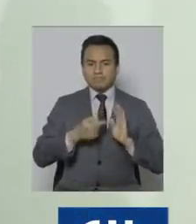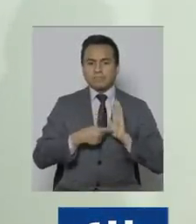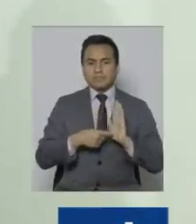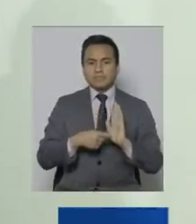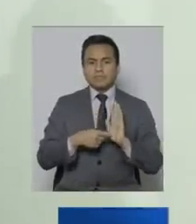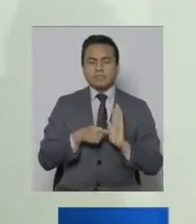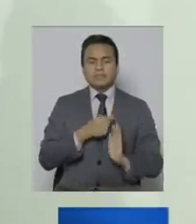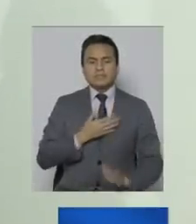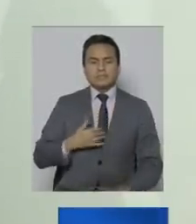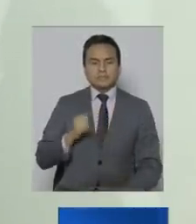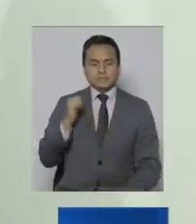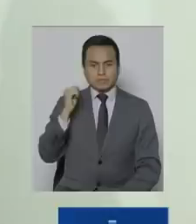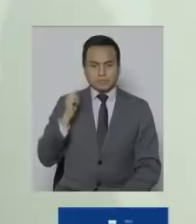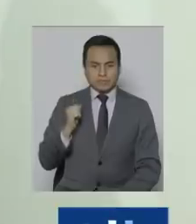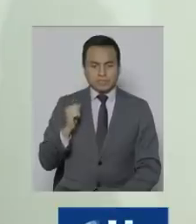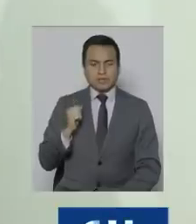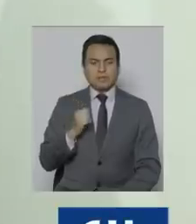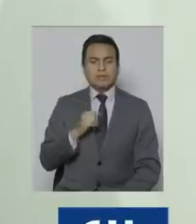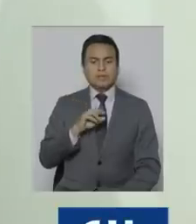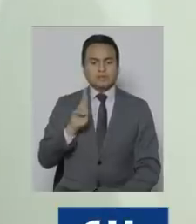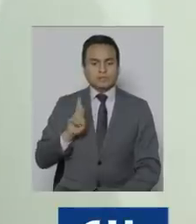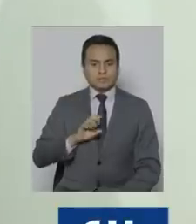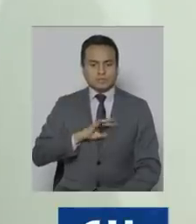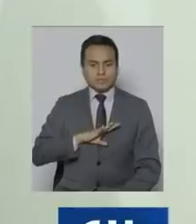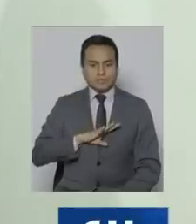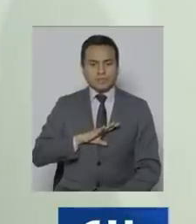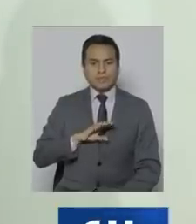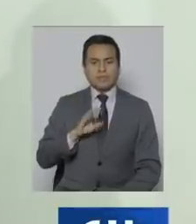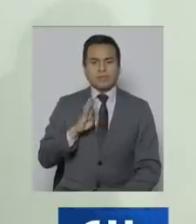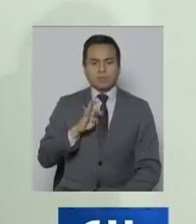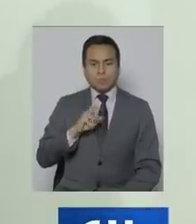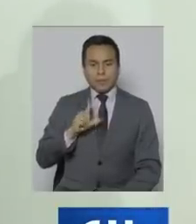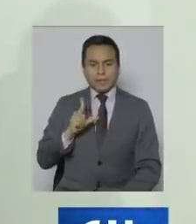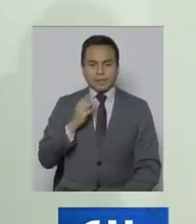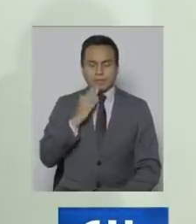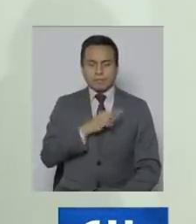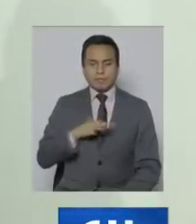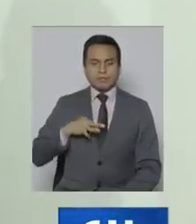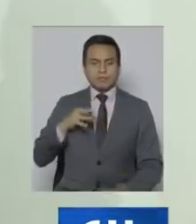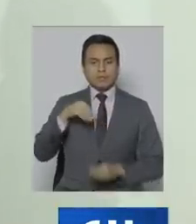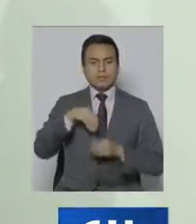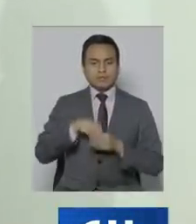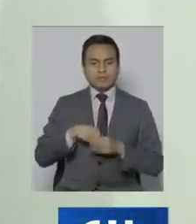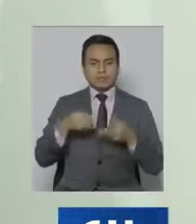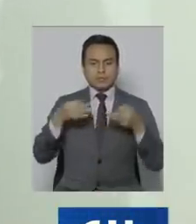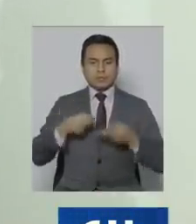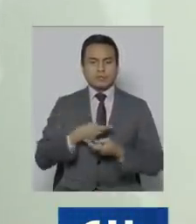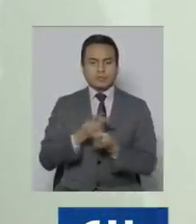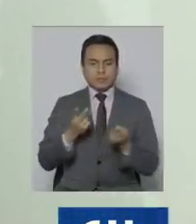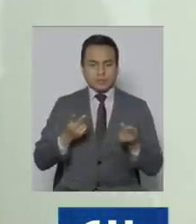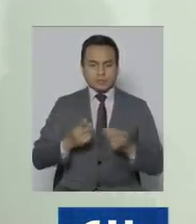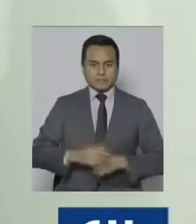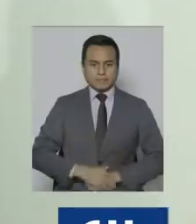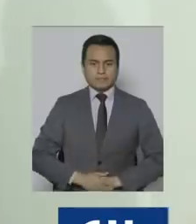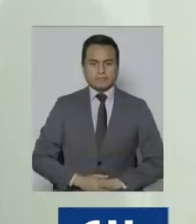Piñera Echenique, Presidente de la República. Gonzalo Blumel Maquíver, Ministro del Interior y Seguridad Pública.